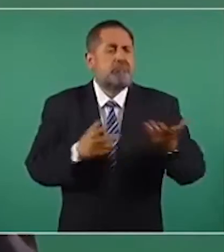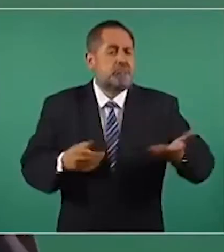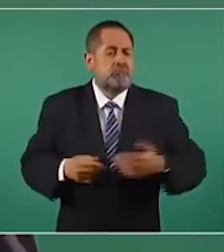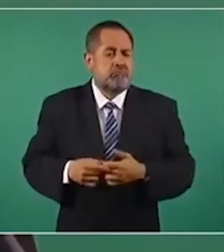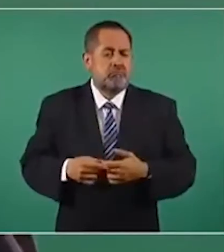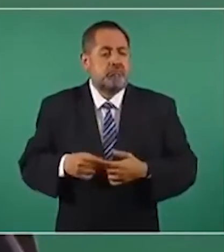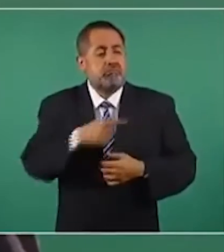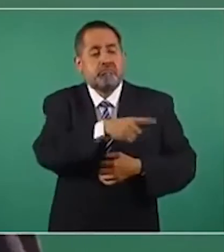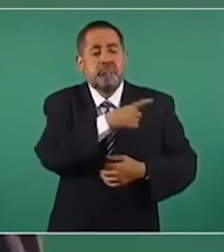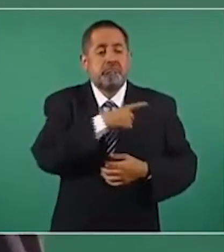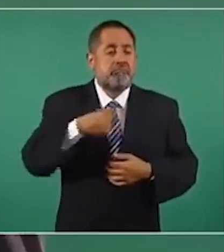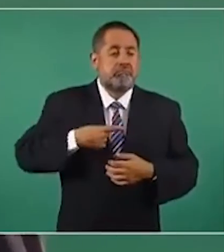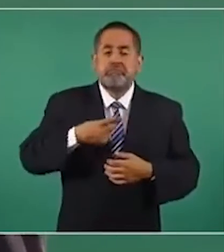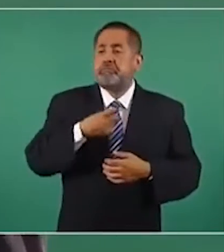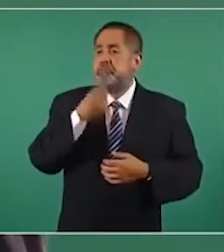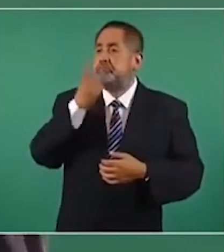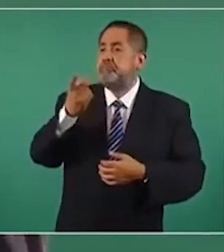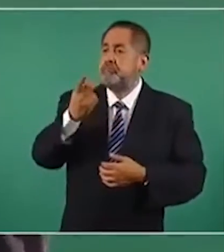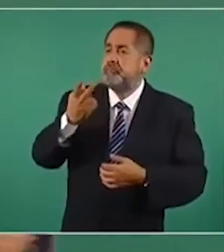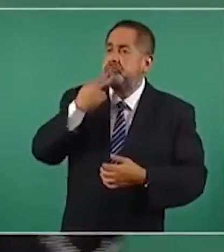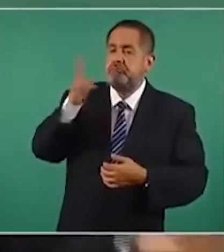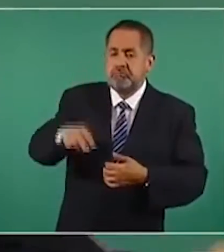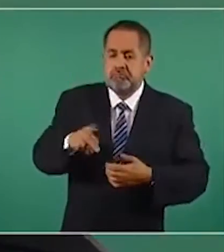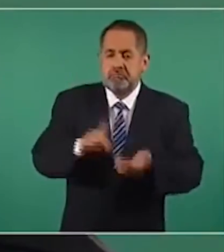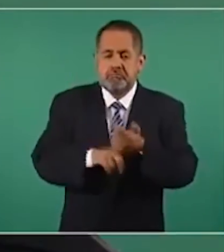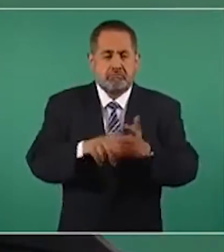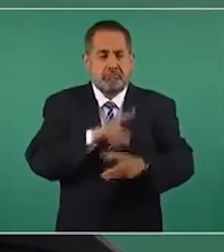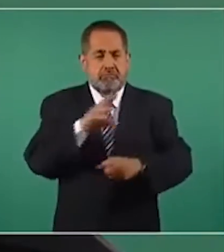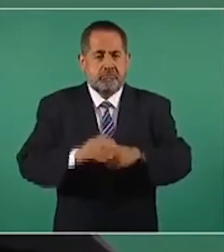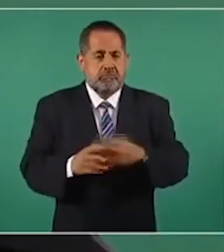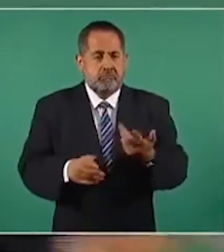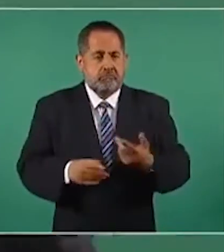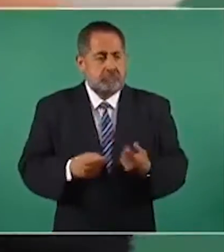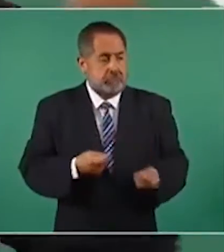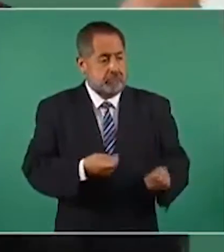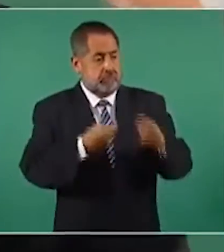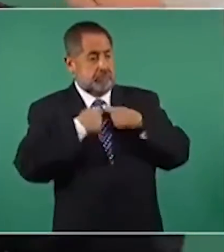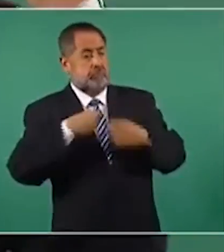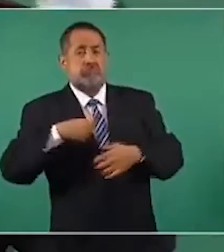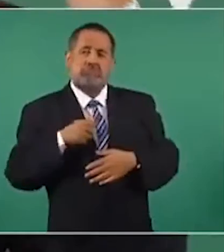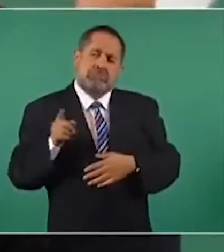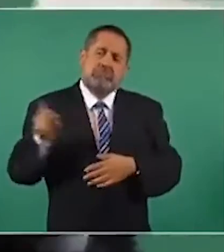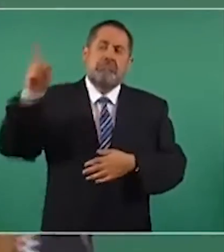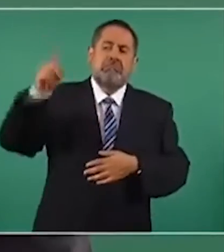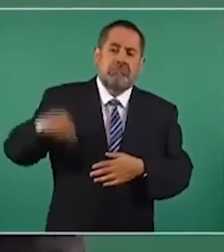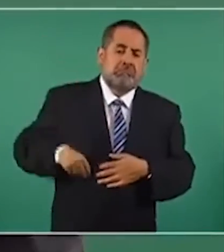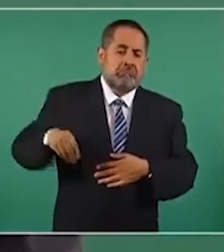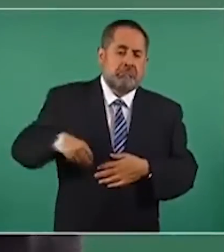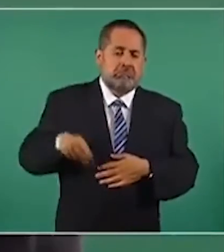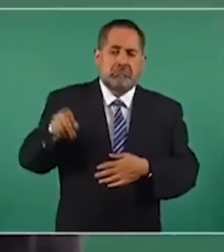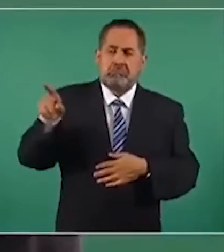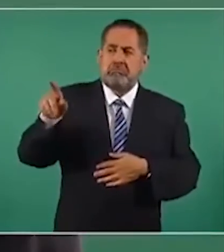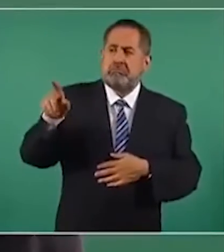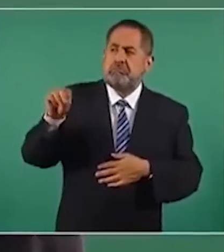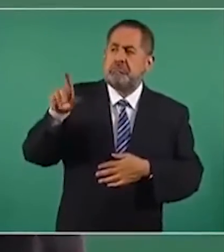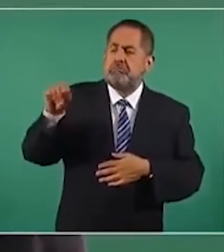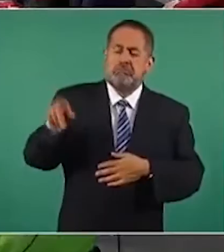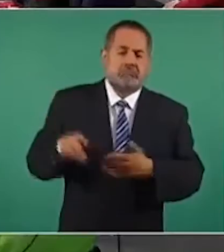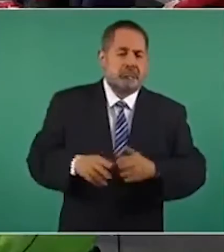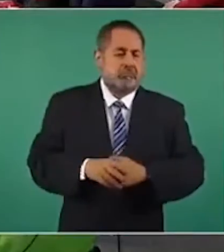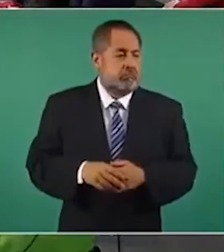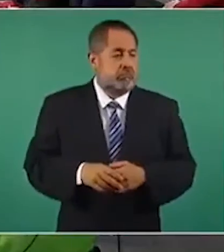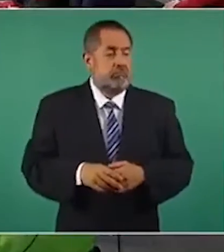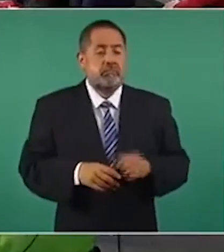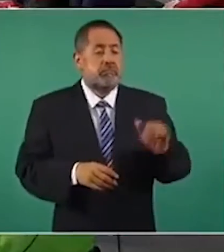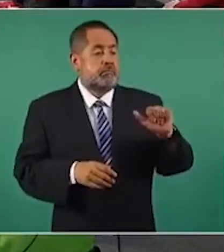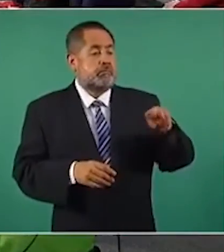con la verdad. Anaya, le pero no echarme la culpa a mí y decir, ya me voy. Sí, le llama